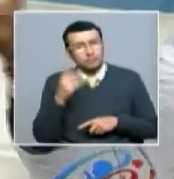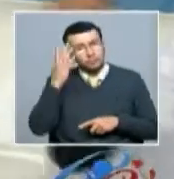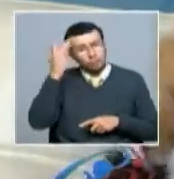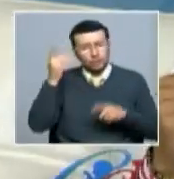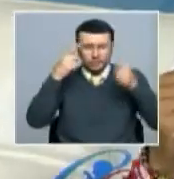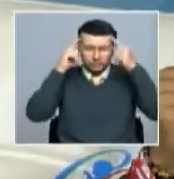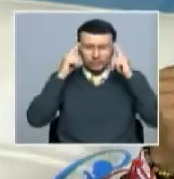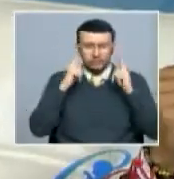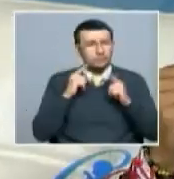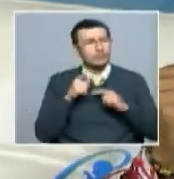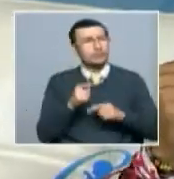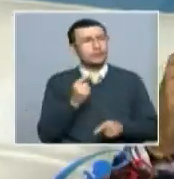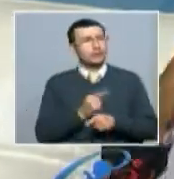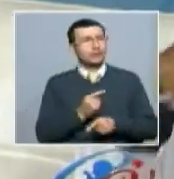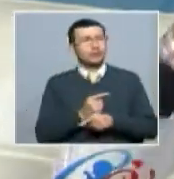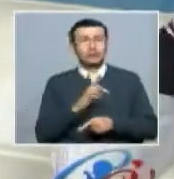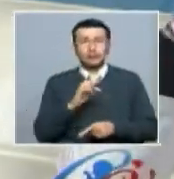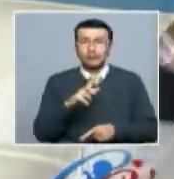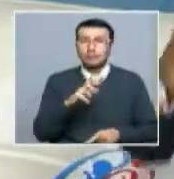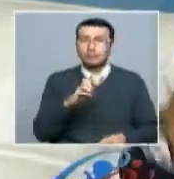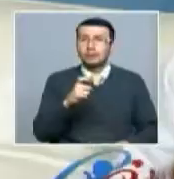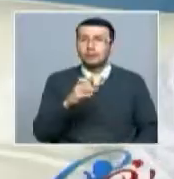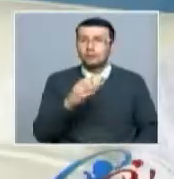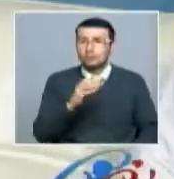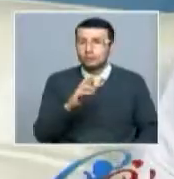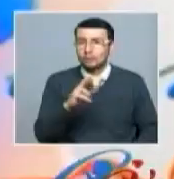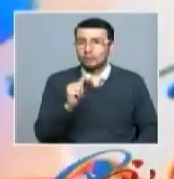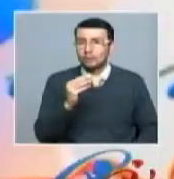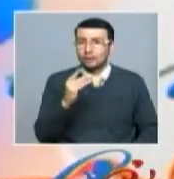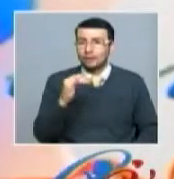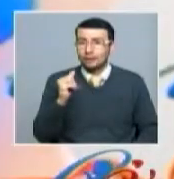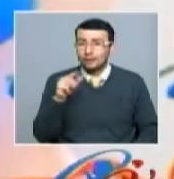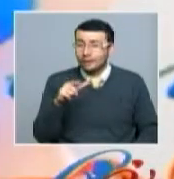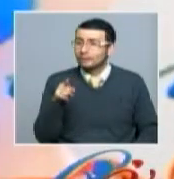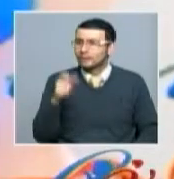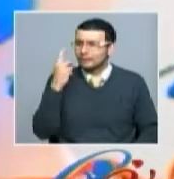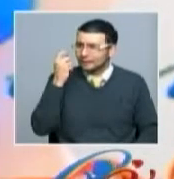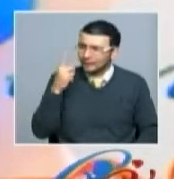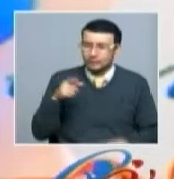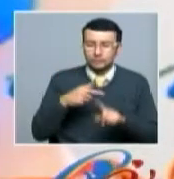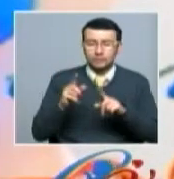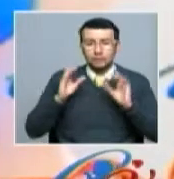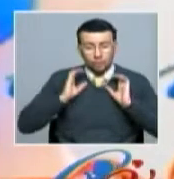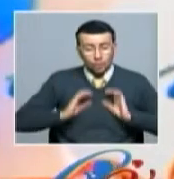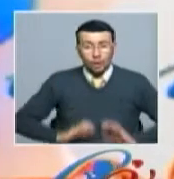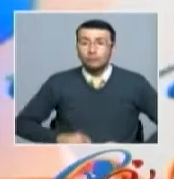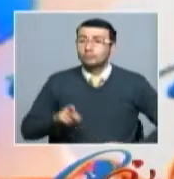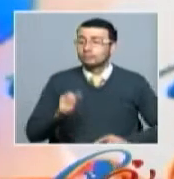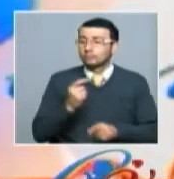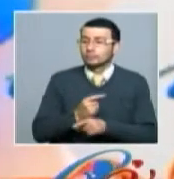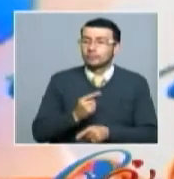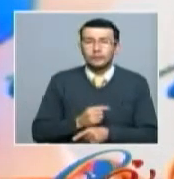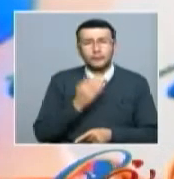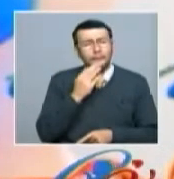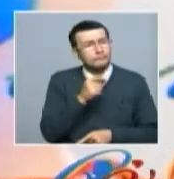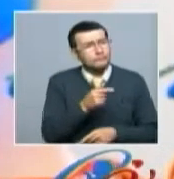eso del plexo brachial, qué es eso de entender la anatomía de nuestro cuerpo. Ahí vemos, esto es